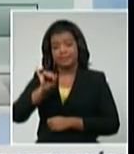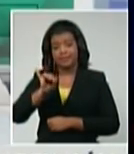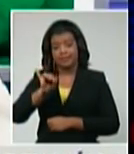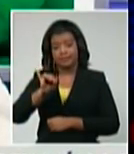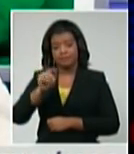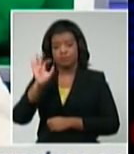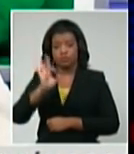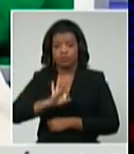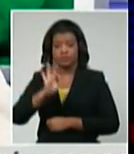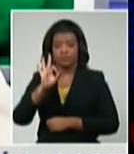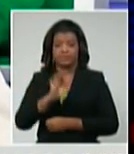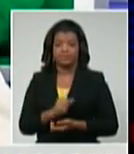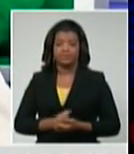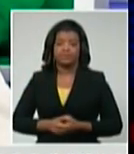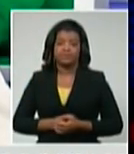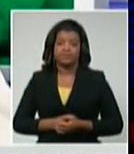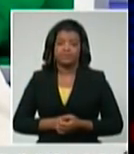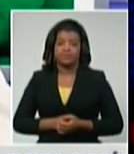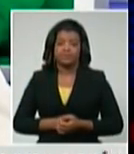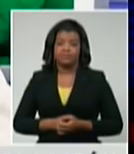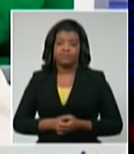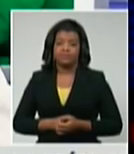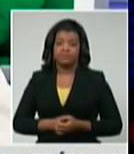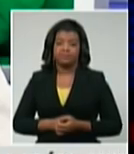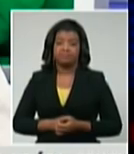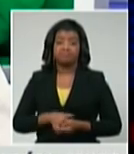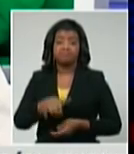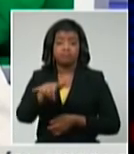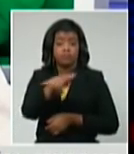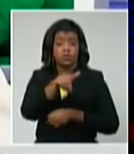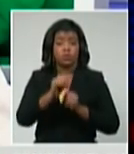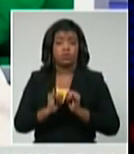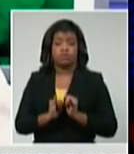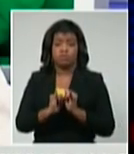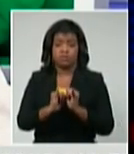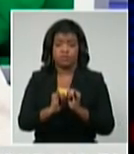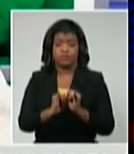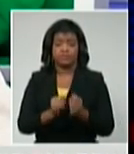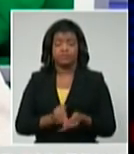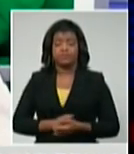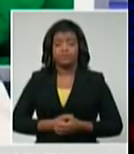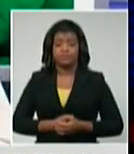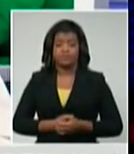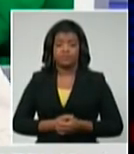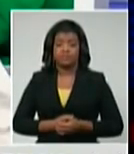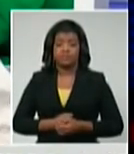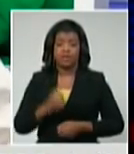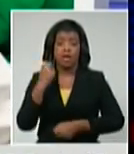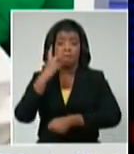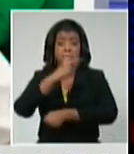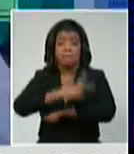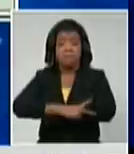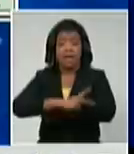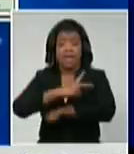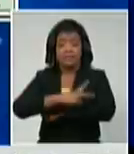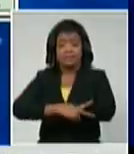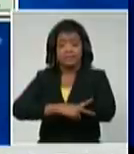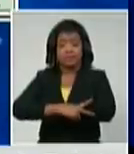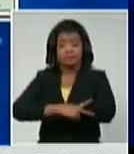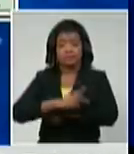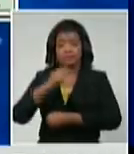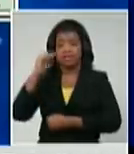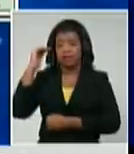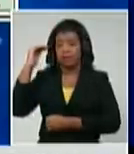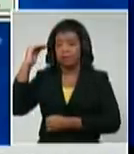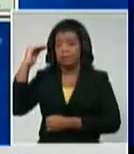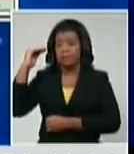2,46%. Como también se ha informado, pues los países que encabezan la lista